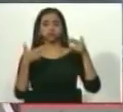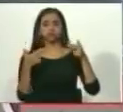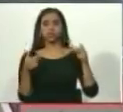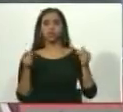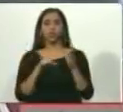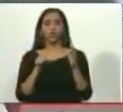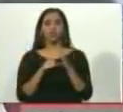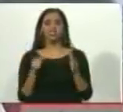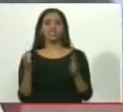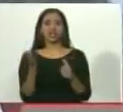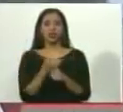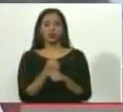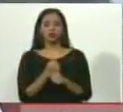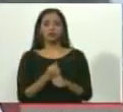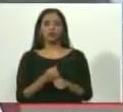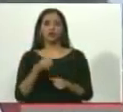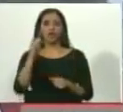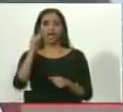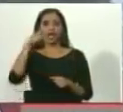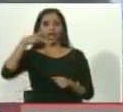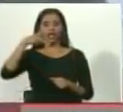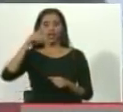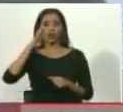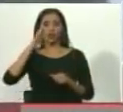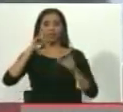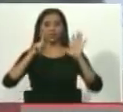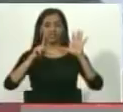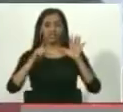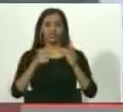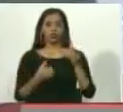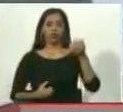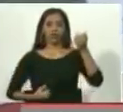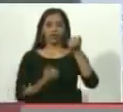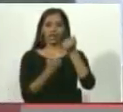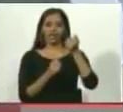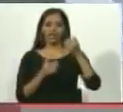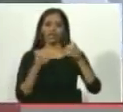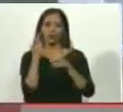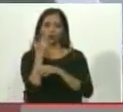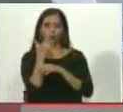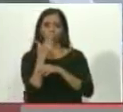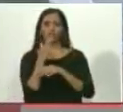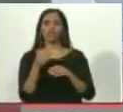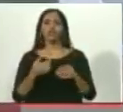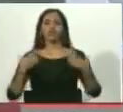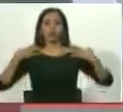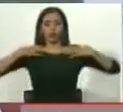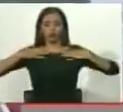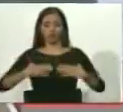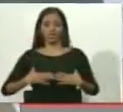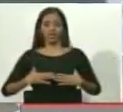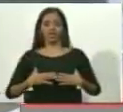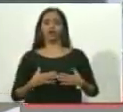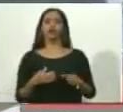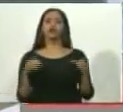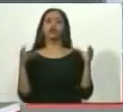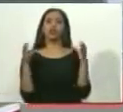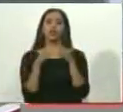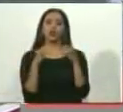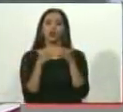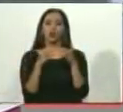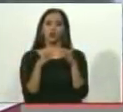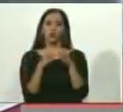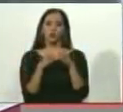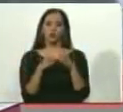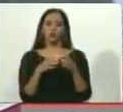un AK-47 con cargador y un chaleco y prendas militares en el barrio La Isla de Puerto de Santander.